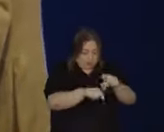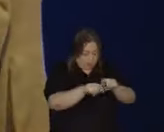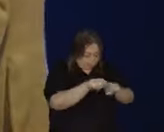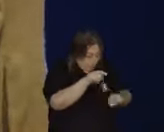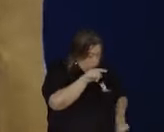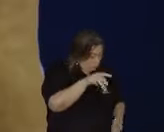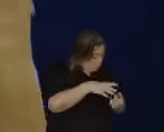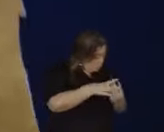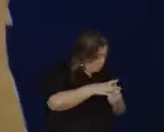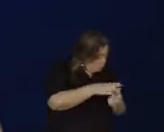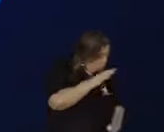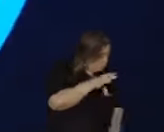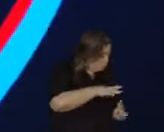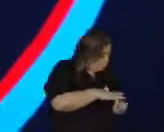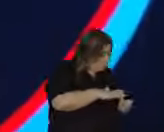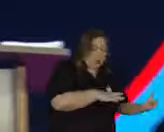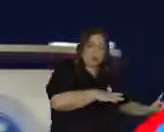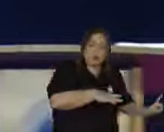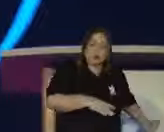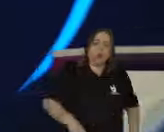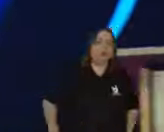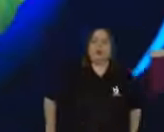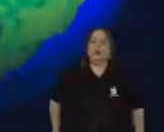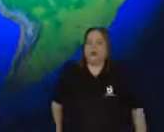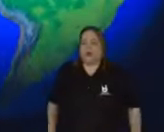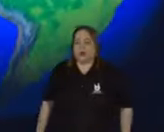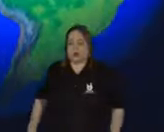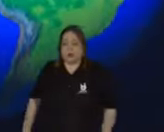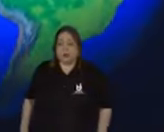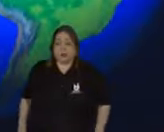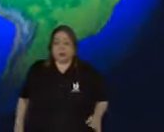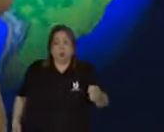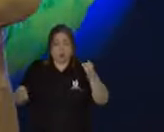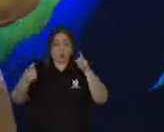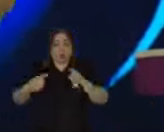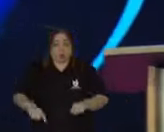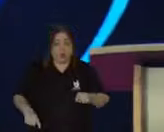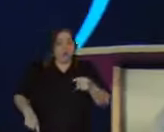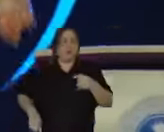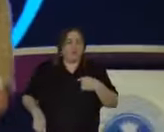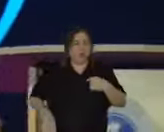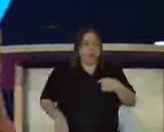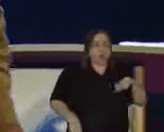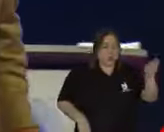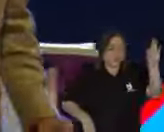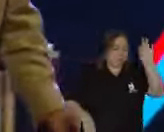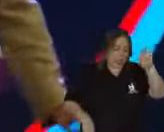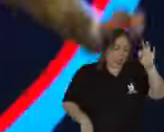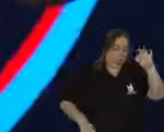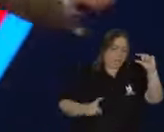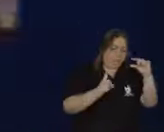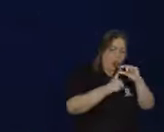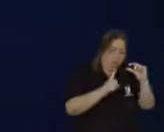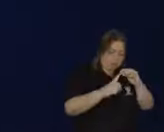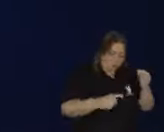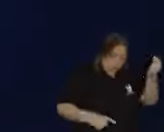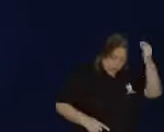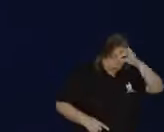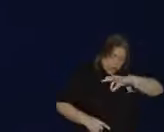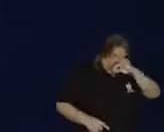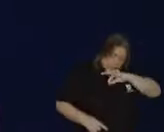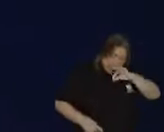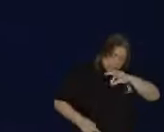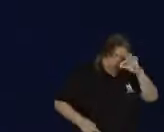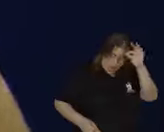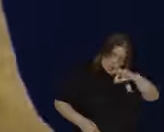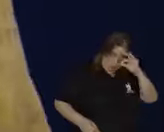desapareció. ¿Te sentiste desanimado? ¿Alguna vez te pasó que le predicaste, depositaste la palabra del Señor, buena semilla,